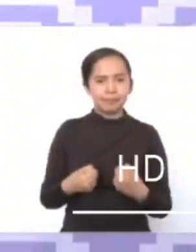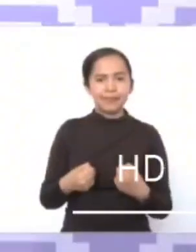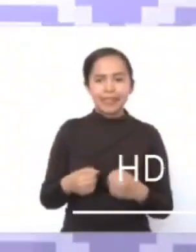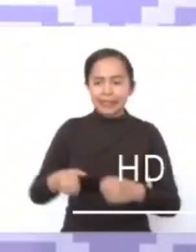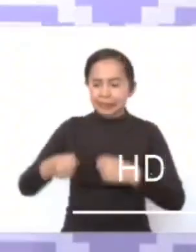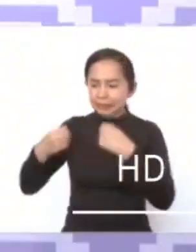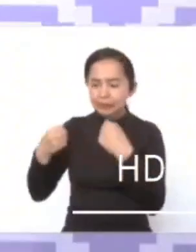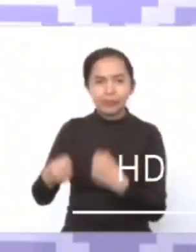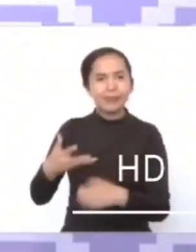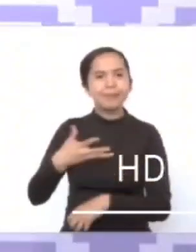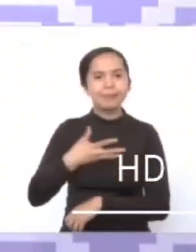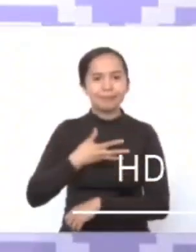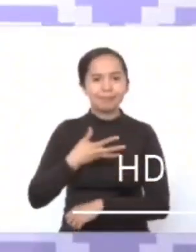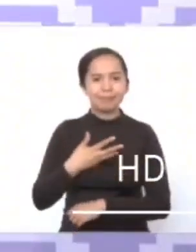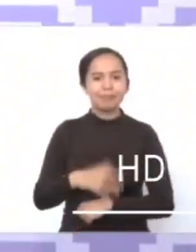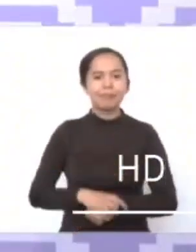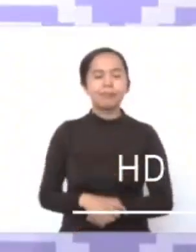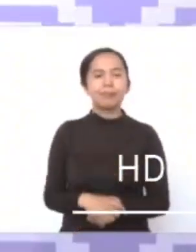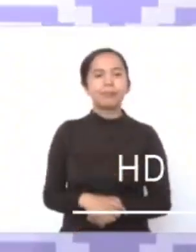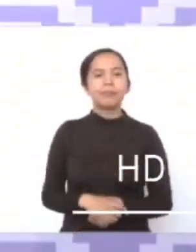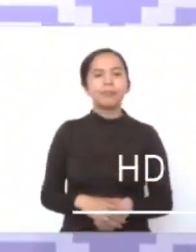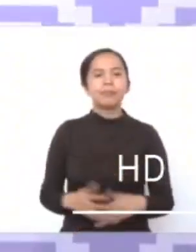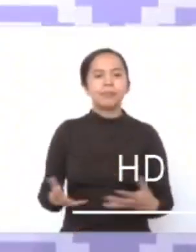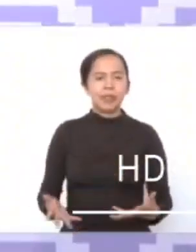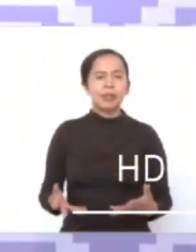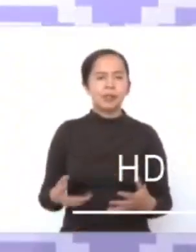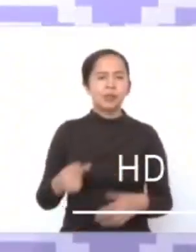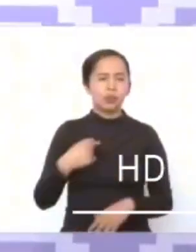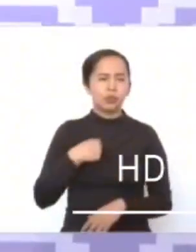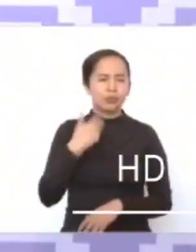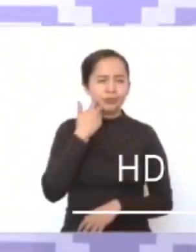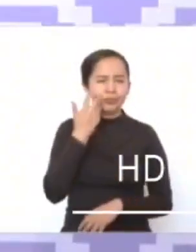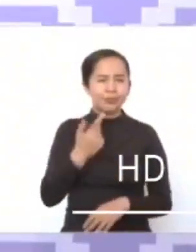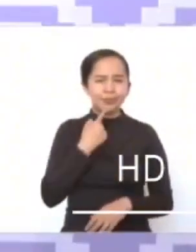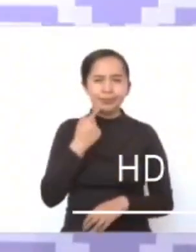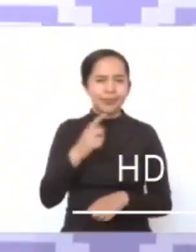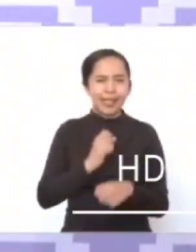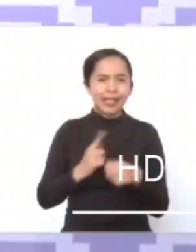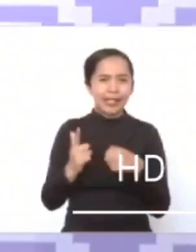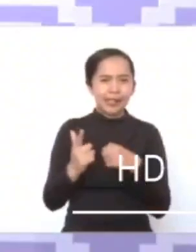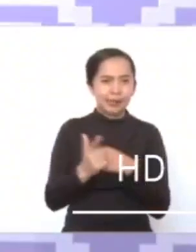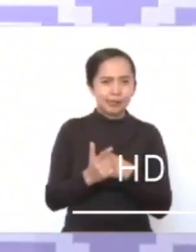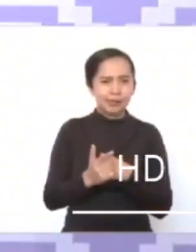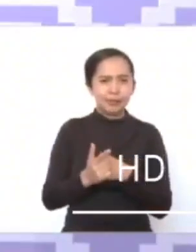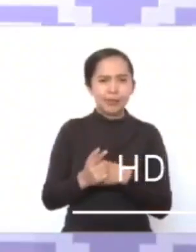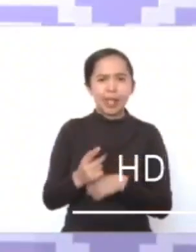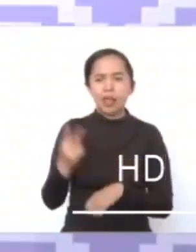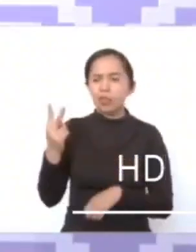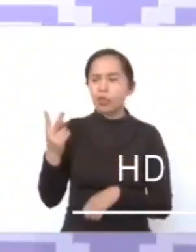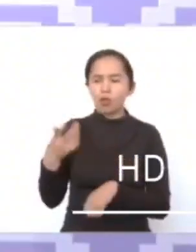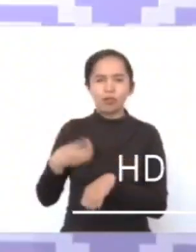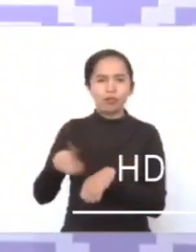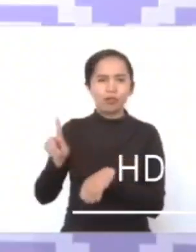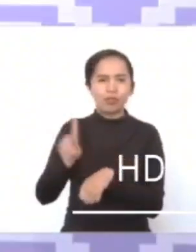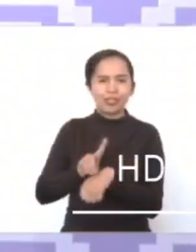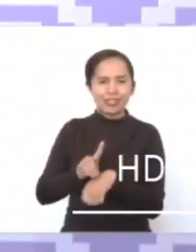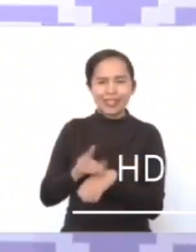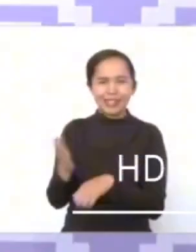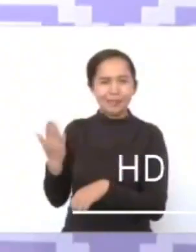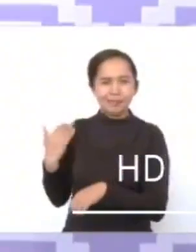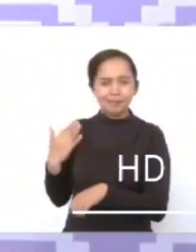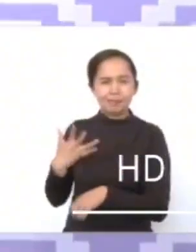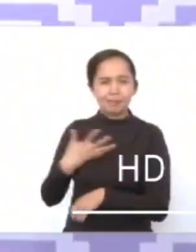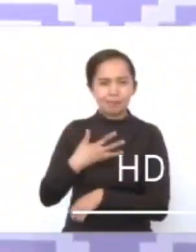estén seguras. Quiero comentar algo que ha estado en los dos últimos días en la prensa,